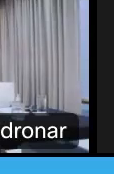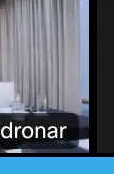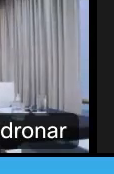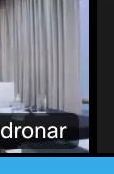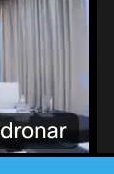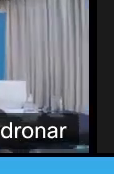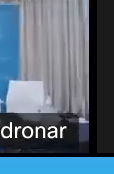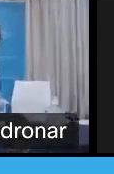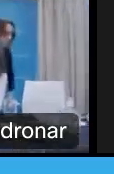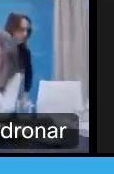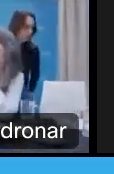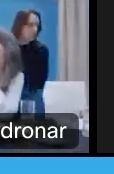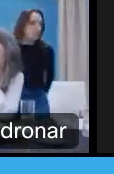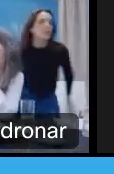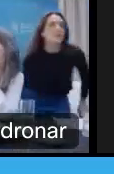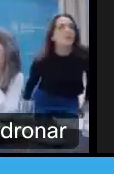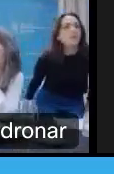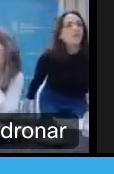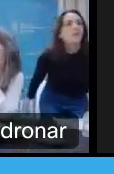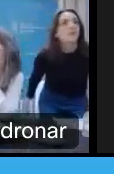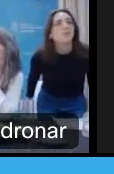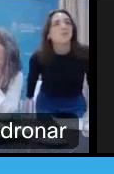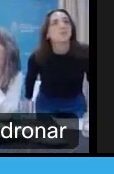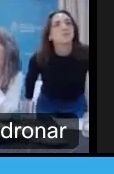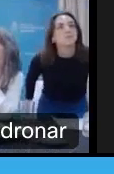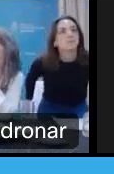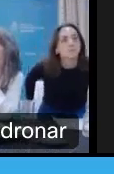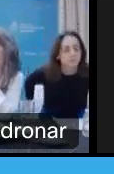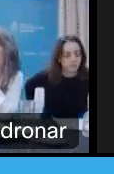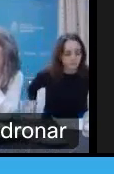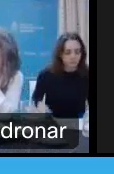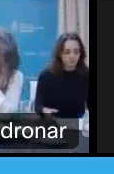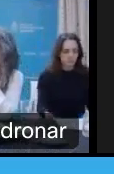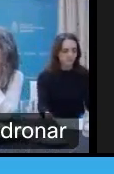Ahí está. Sí. Ahí estamos. Bueno.